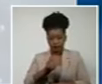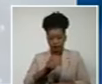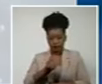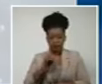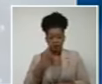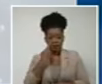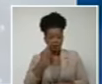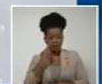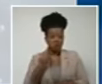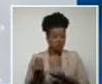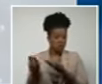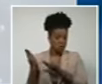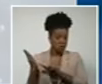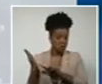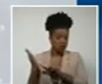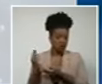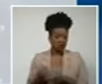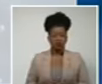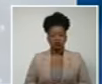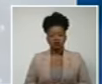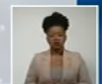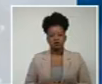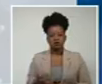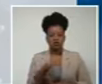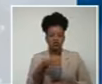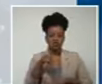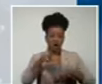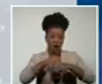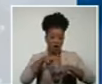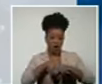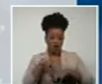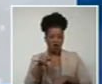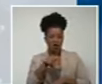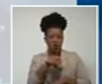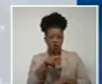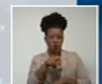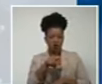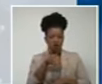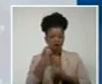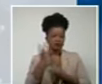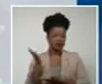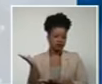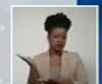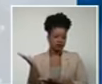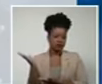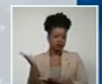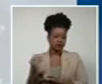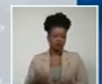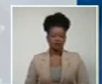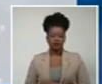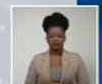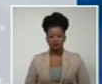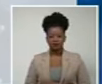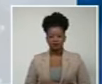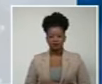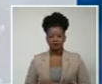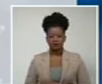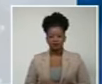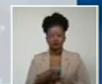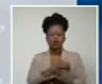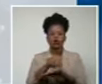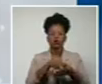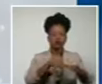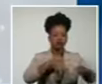en el caso de los municipios de La Habana, que mostraban digamos que donde se habían detectado casos